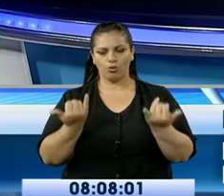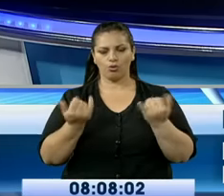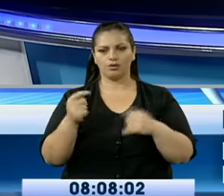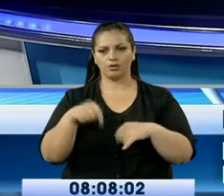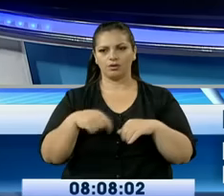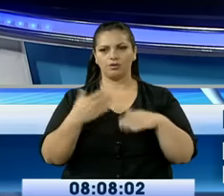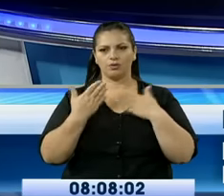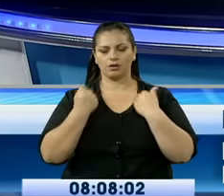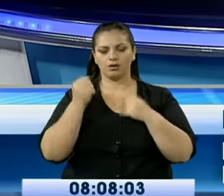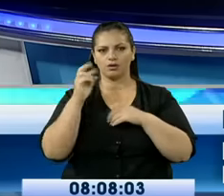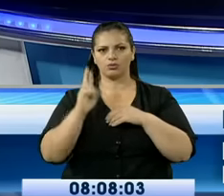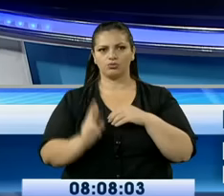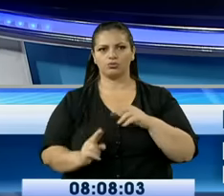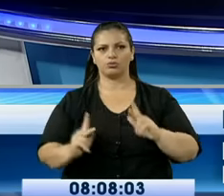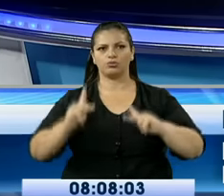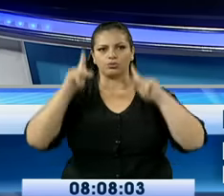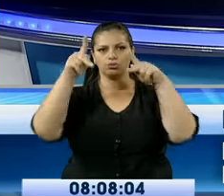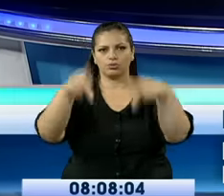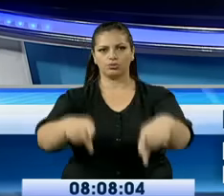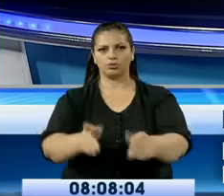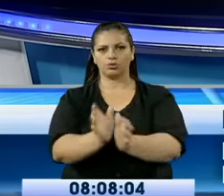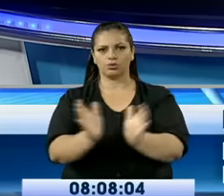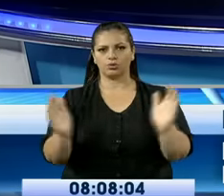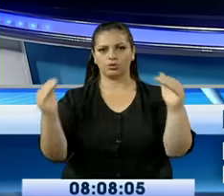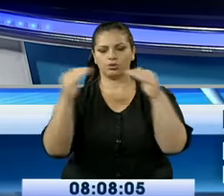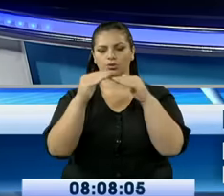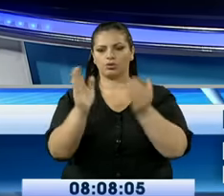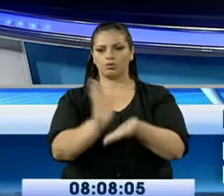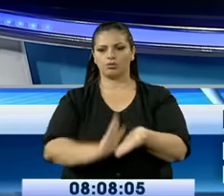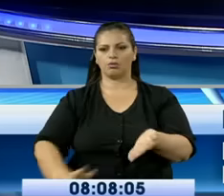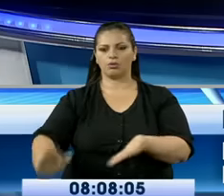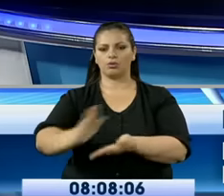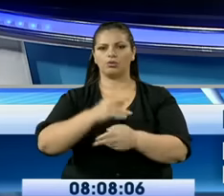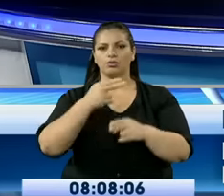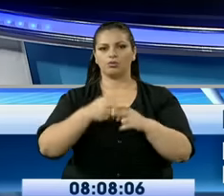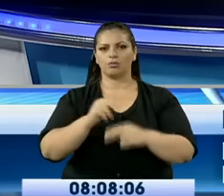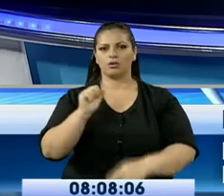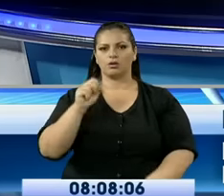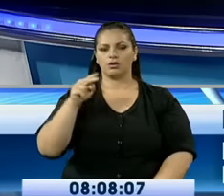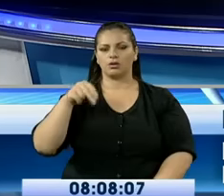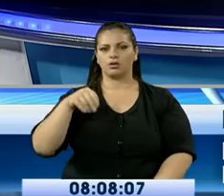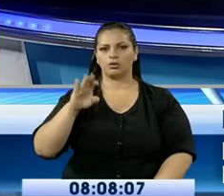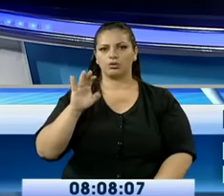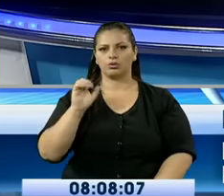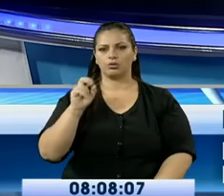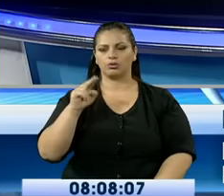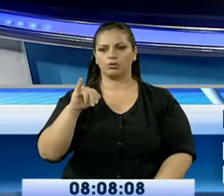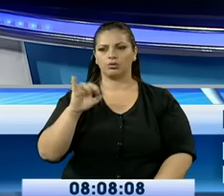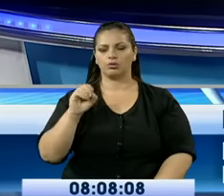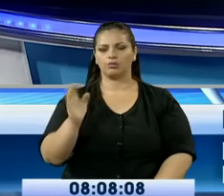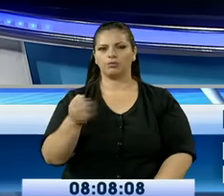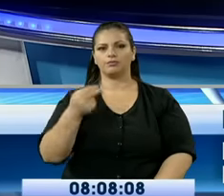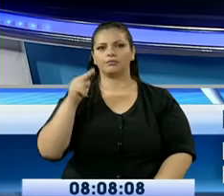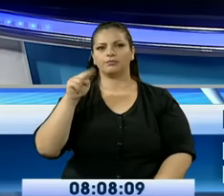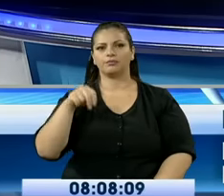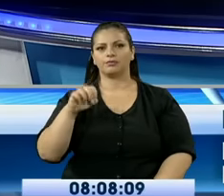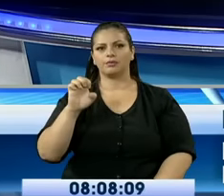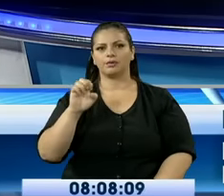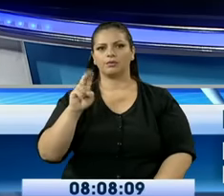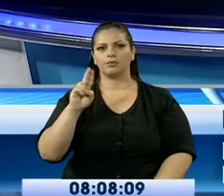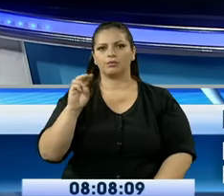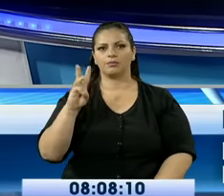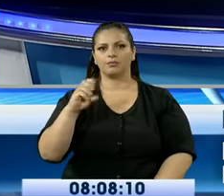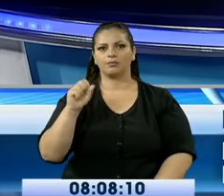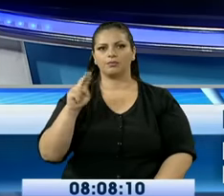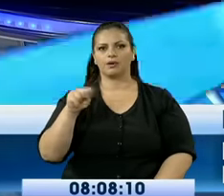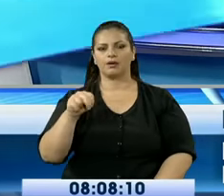de Guayaquil. Estoy en la Isla Trinitaria Cooperativa Antonio Neumann, en donde en este lugar se está llevando a cabo una feria que lo